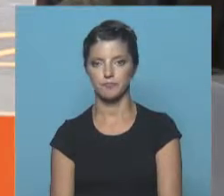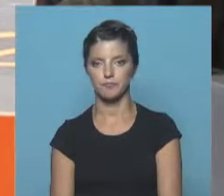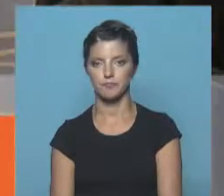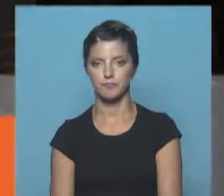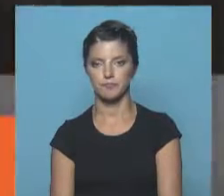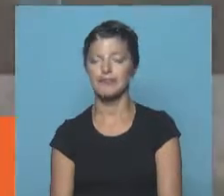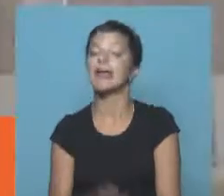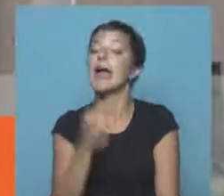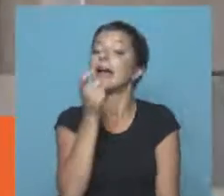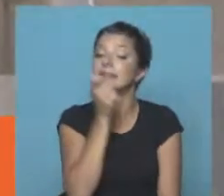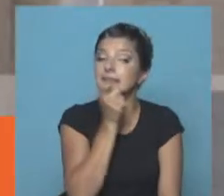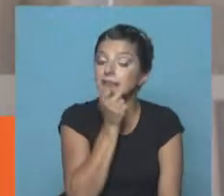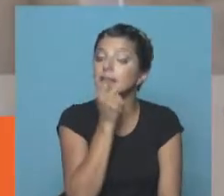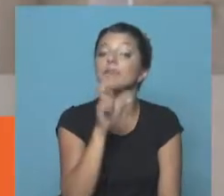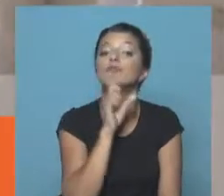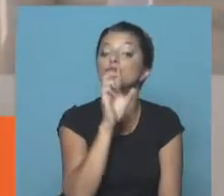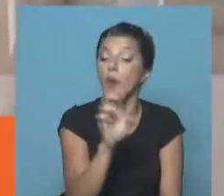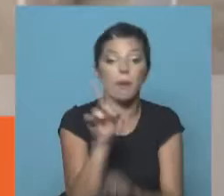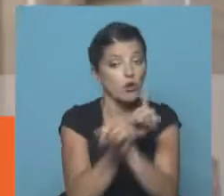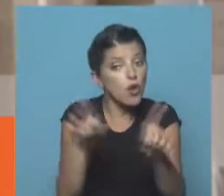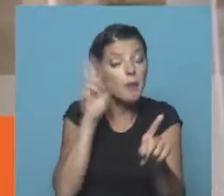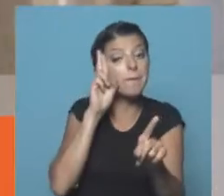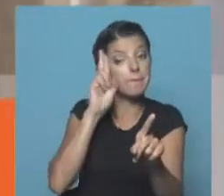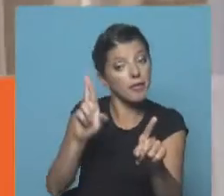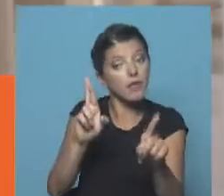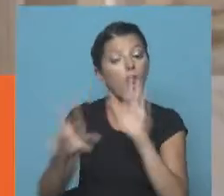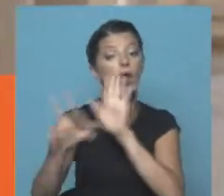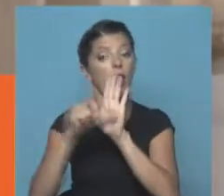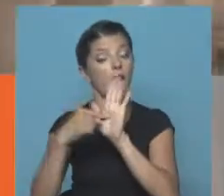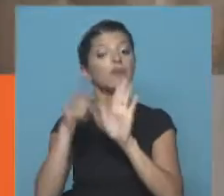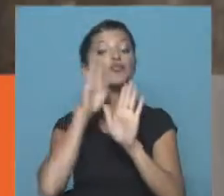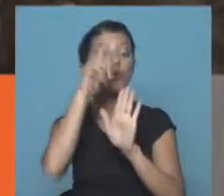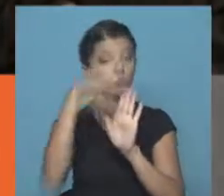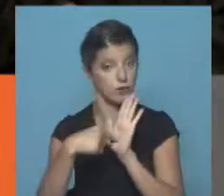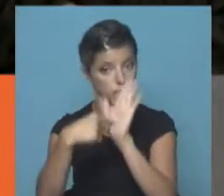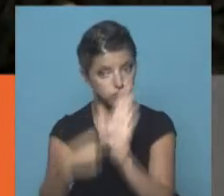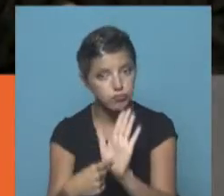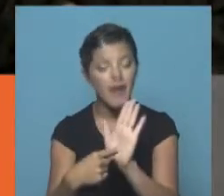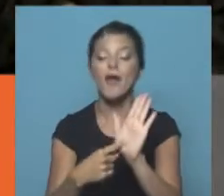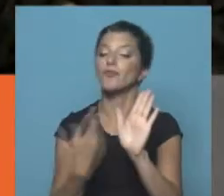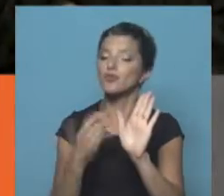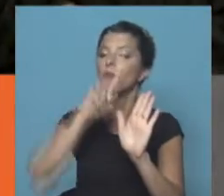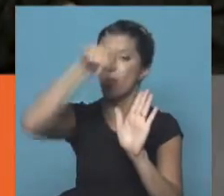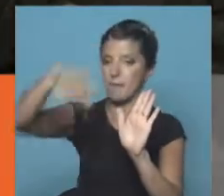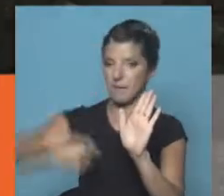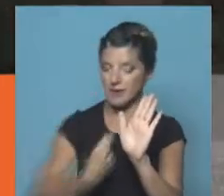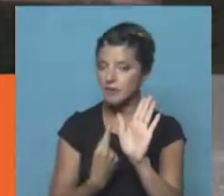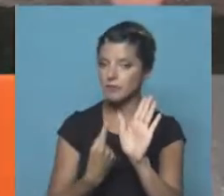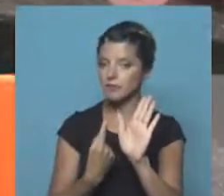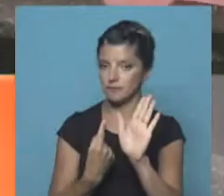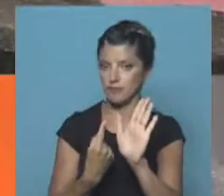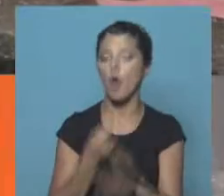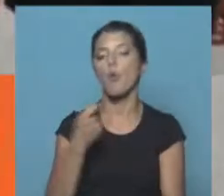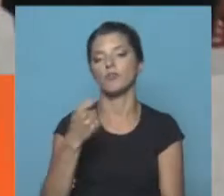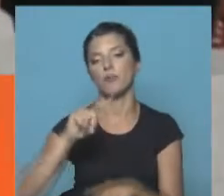Si el presidente electo no se adaptara a lo que establecen las leyes estadounidenses, se arriesga a enfrentar un